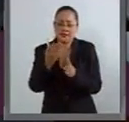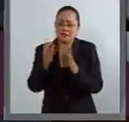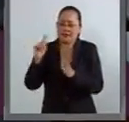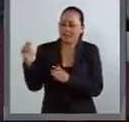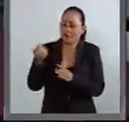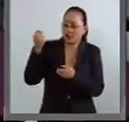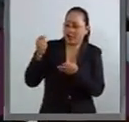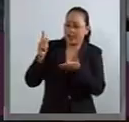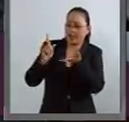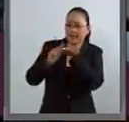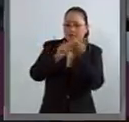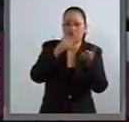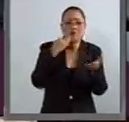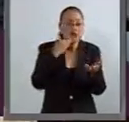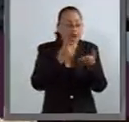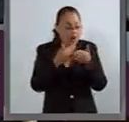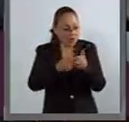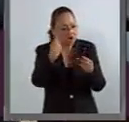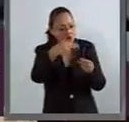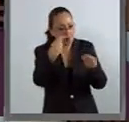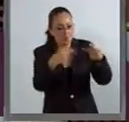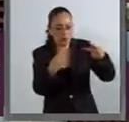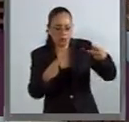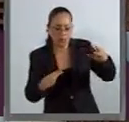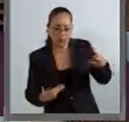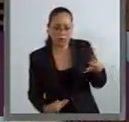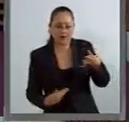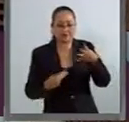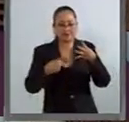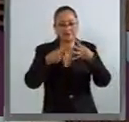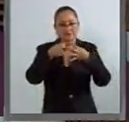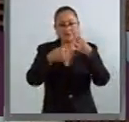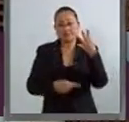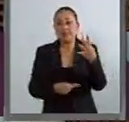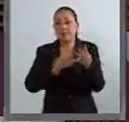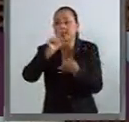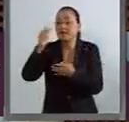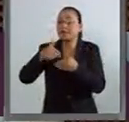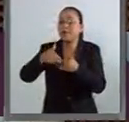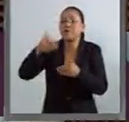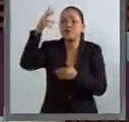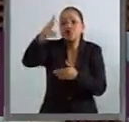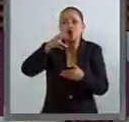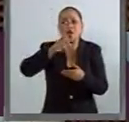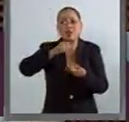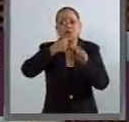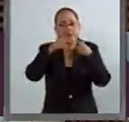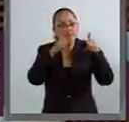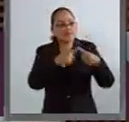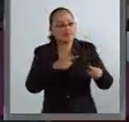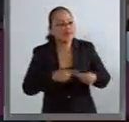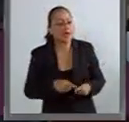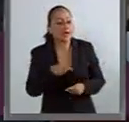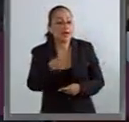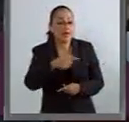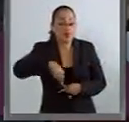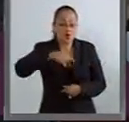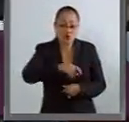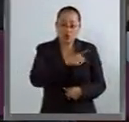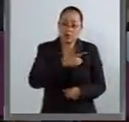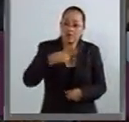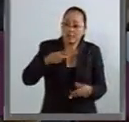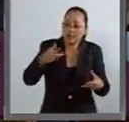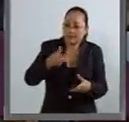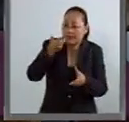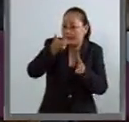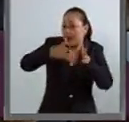Hoy en día se llamarán Facebook, se llamarán Instagram, se llamarán Twitter, el día de mañana serán otras plataformas, pero igualmente van a ser muy baratas,